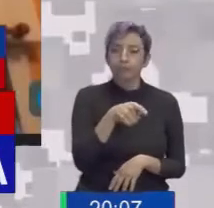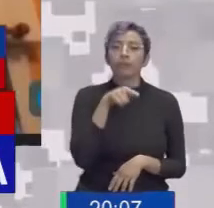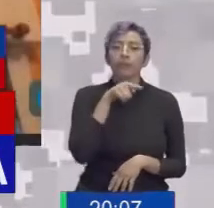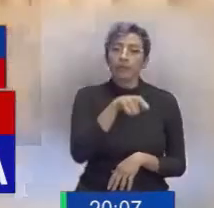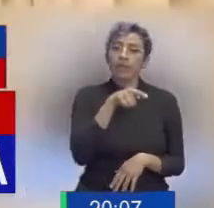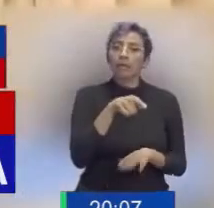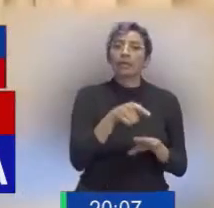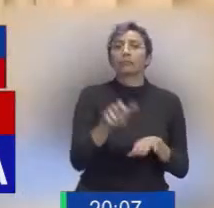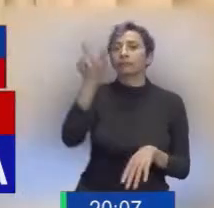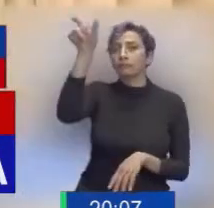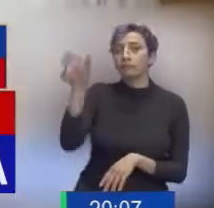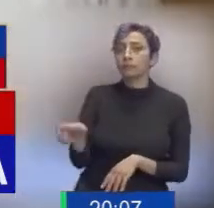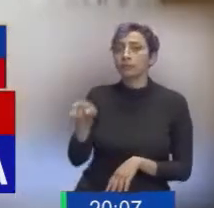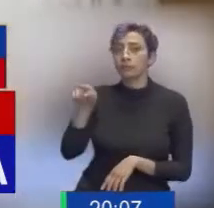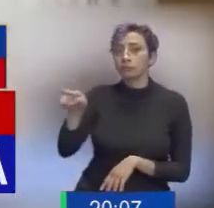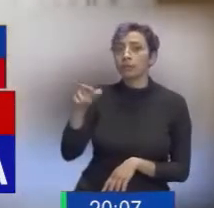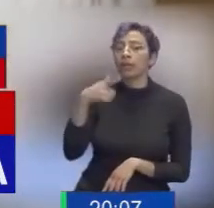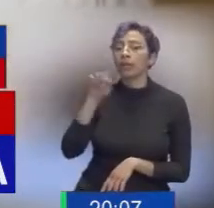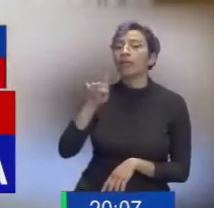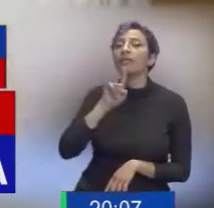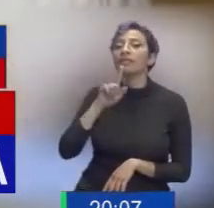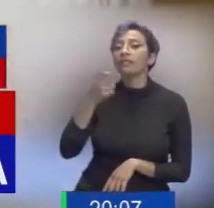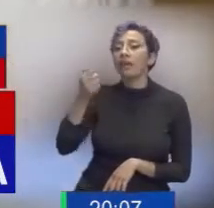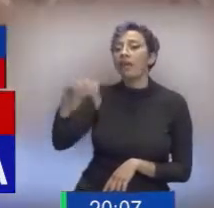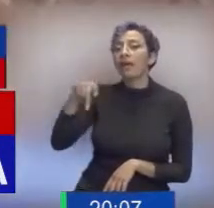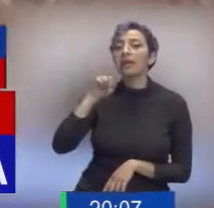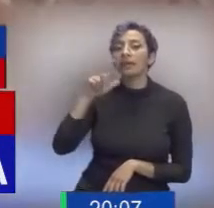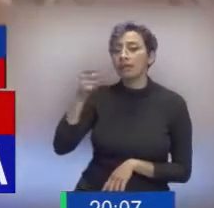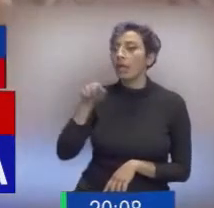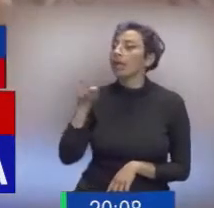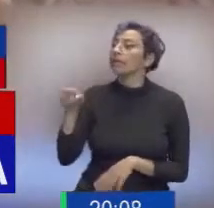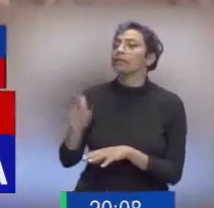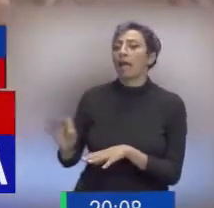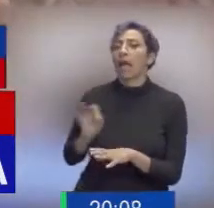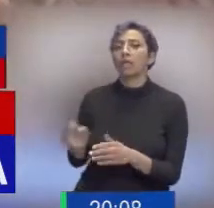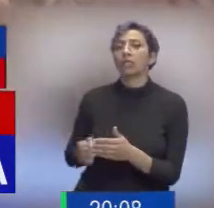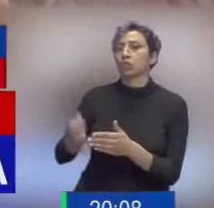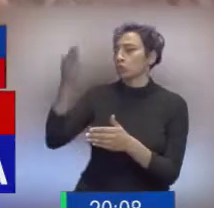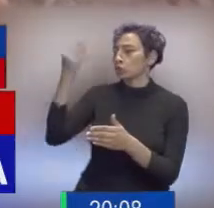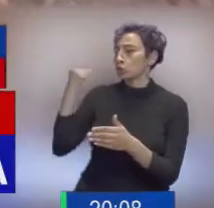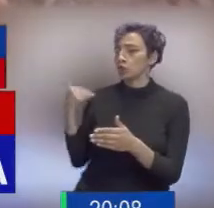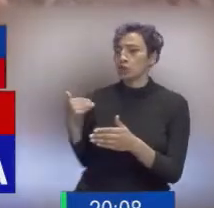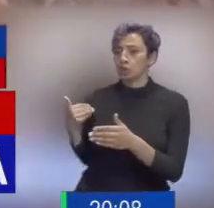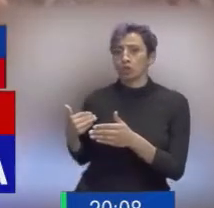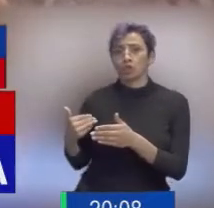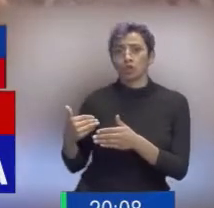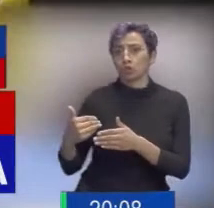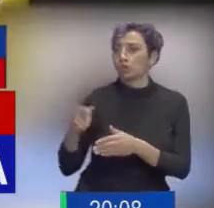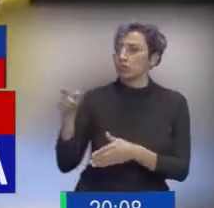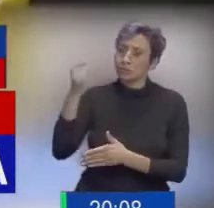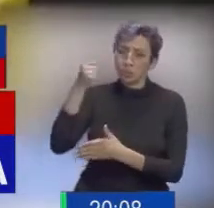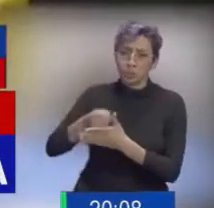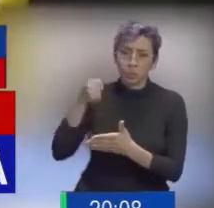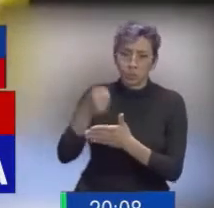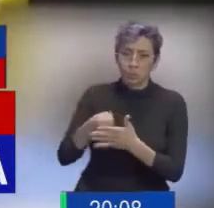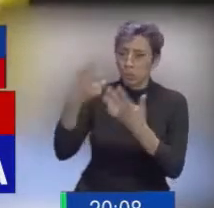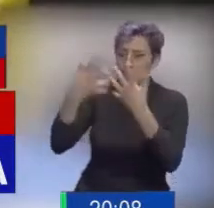hace aproximadamente más de 3 años, calculo yo. Sí. Hay en imágenes, seguro van a aparecer muchas de las mamás que iniciaron el